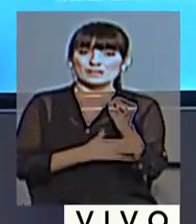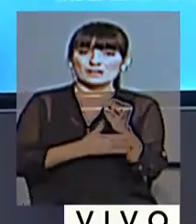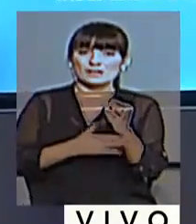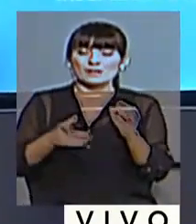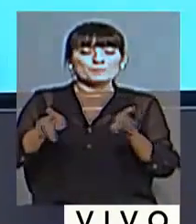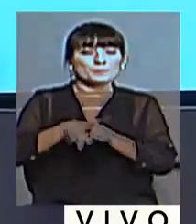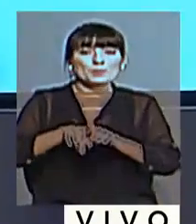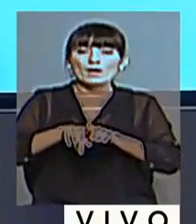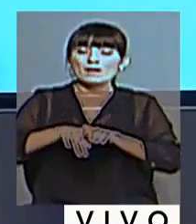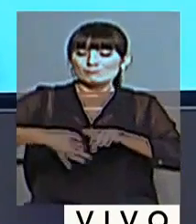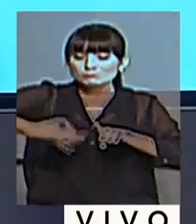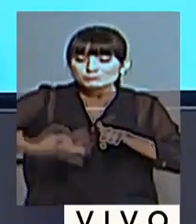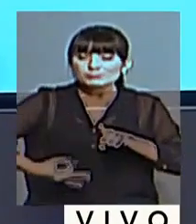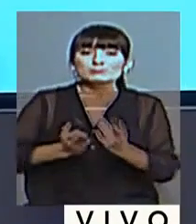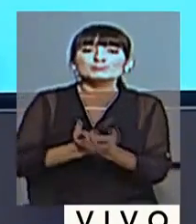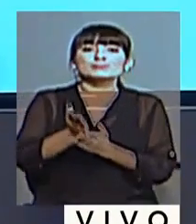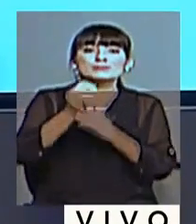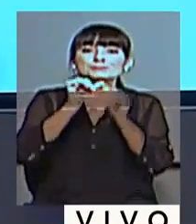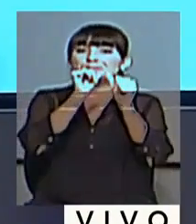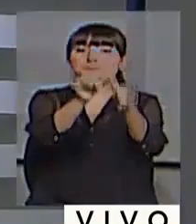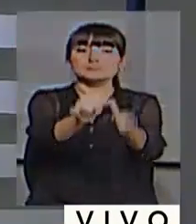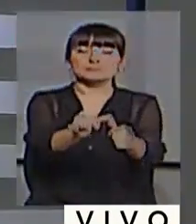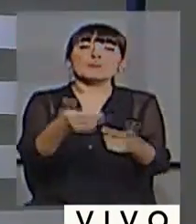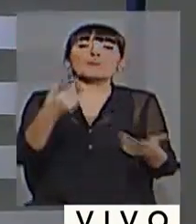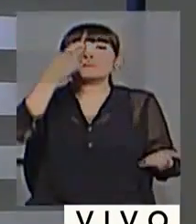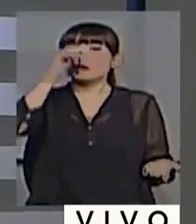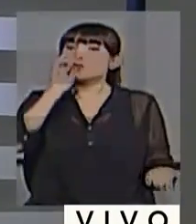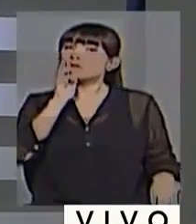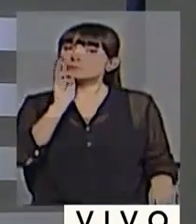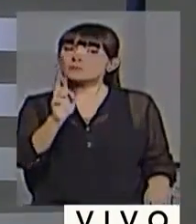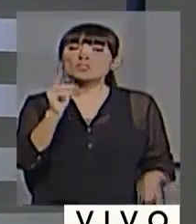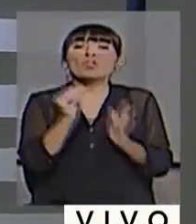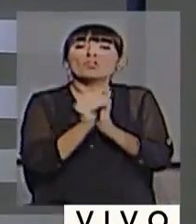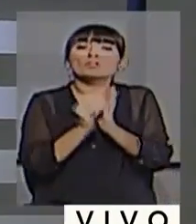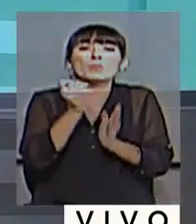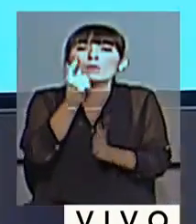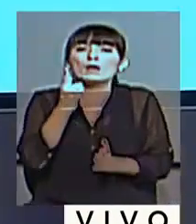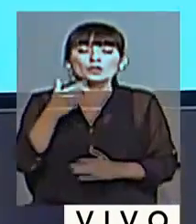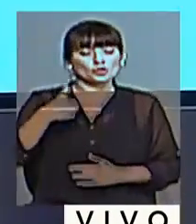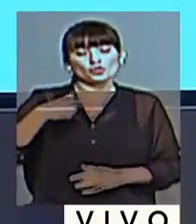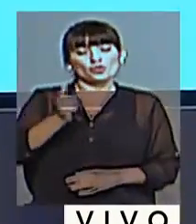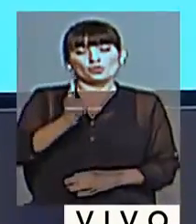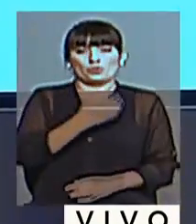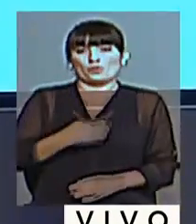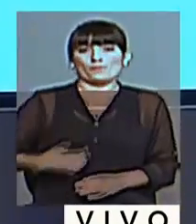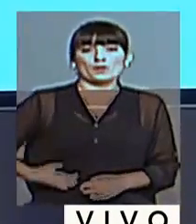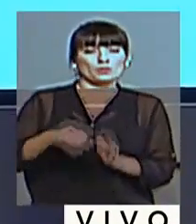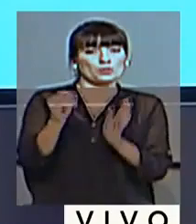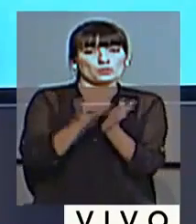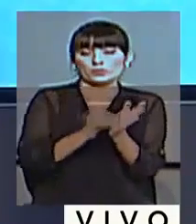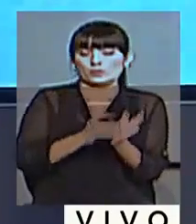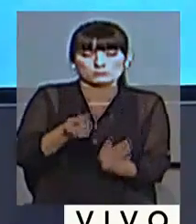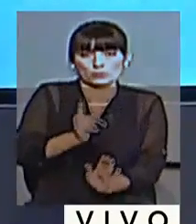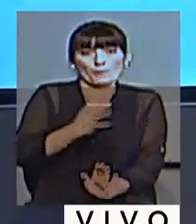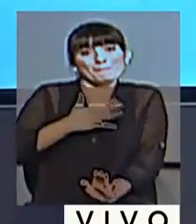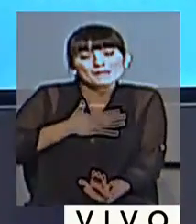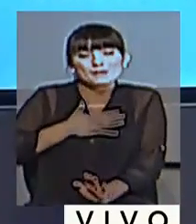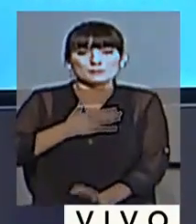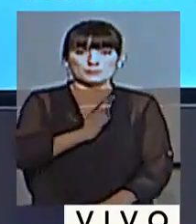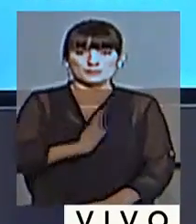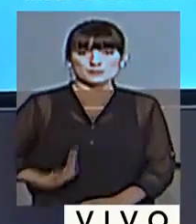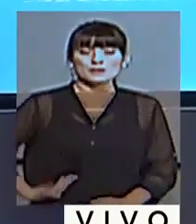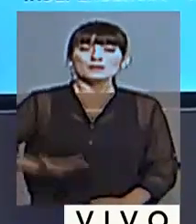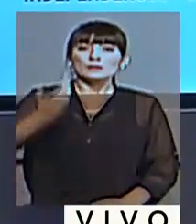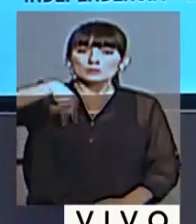todo lo que se ha construido. Pero lo que en los resultados, ¿qué nota le pone? No voy a calificar yo el gobierno de mi presidenta, en